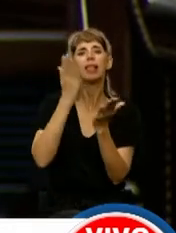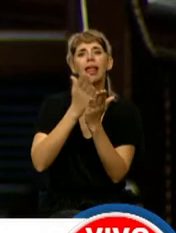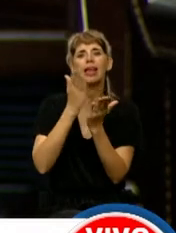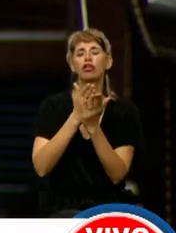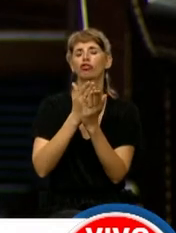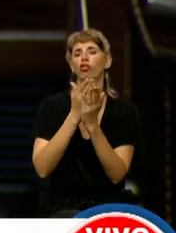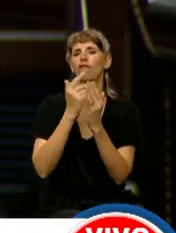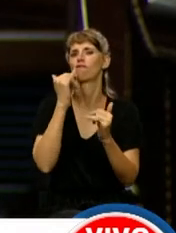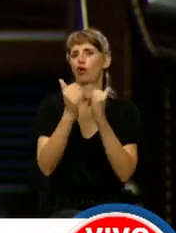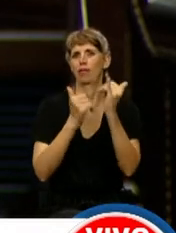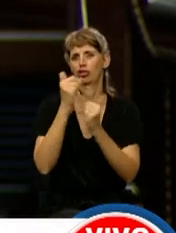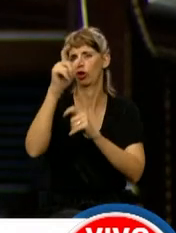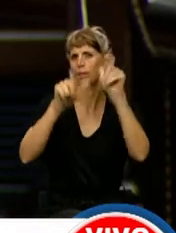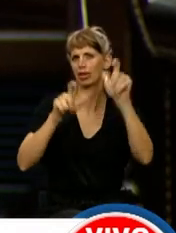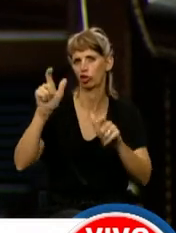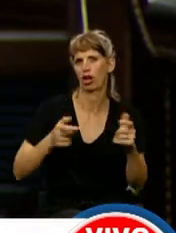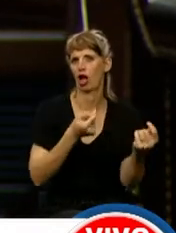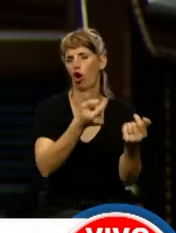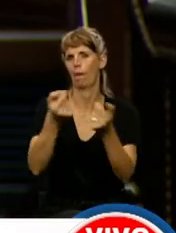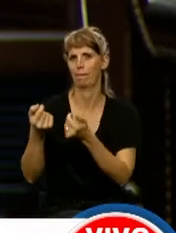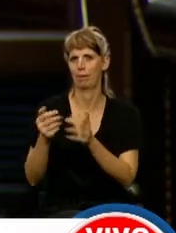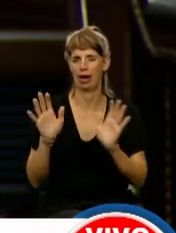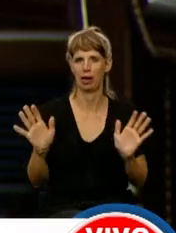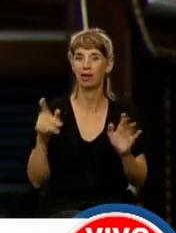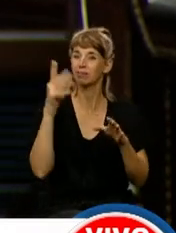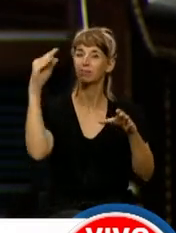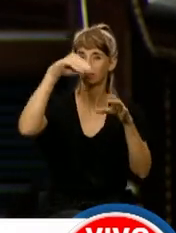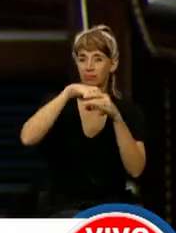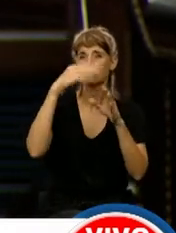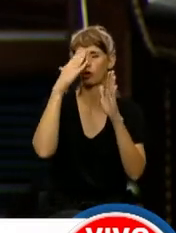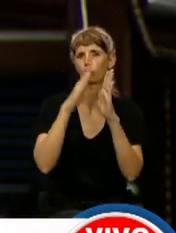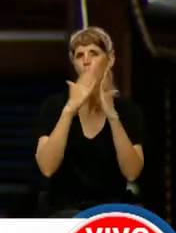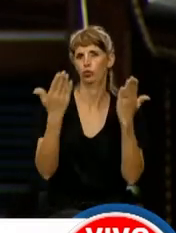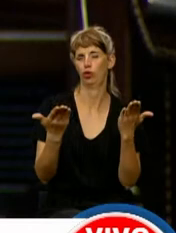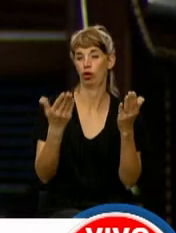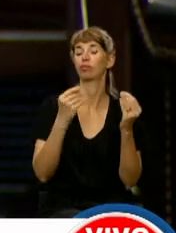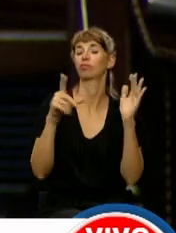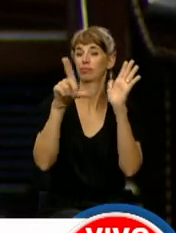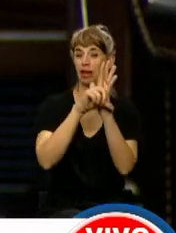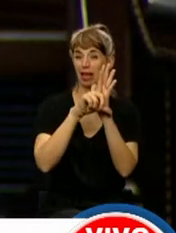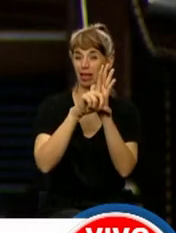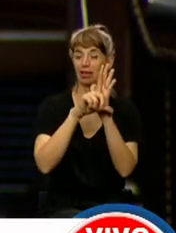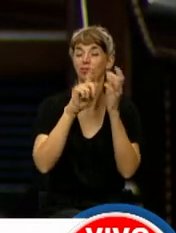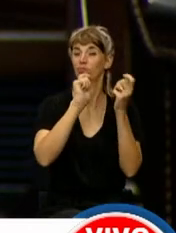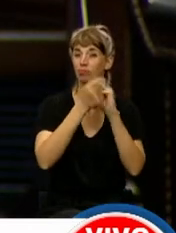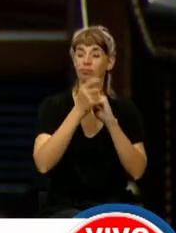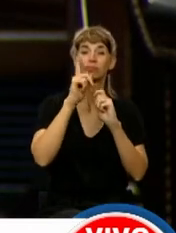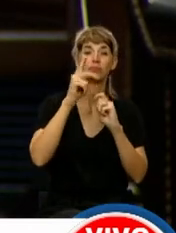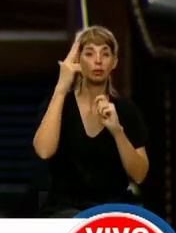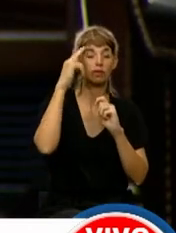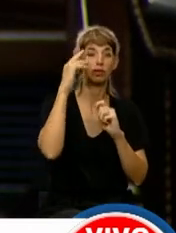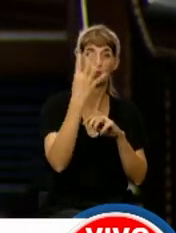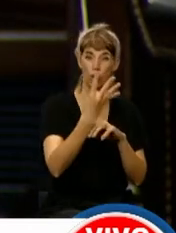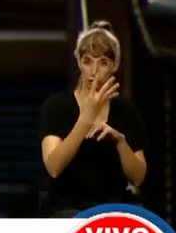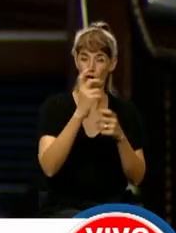que tienen los consumidores que está previsto en nuestra constitución después de la reforma del año 94 estos derechos de tercera generación